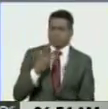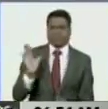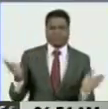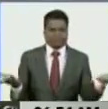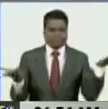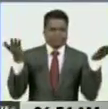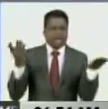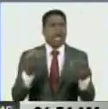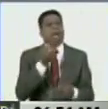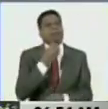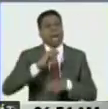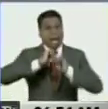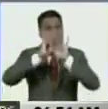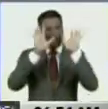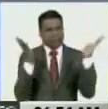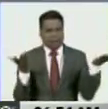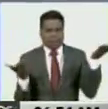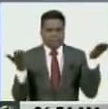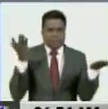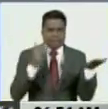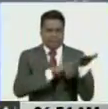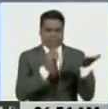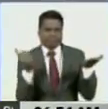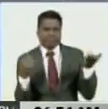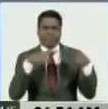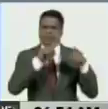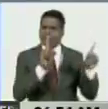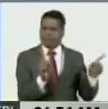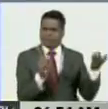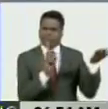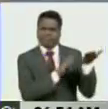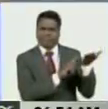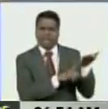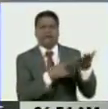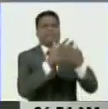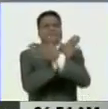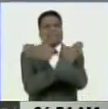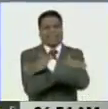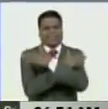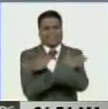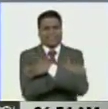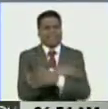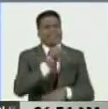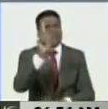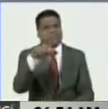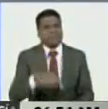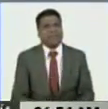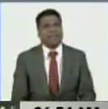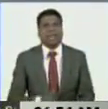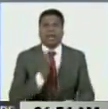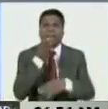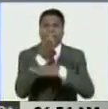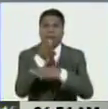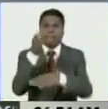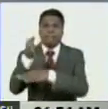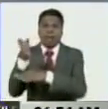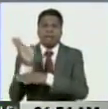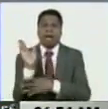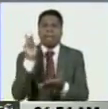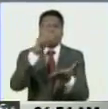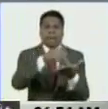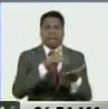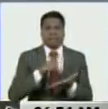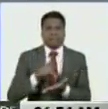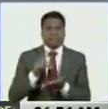ese punto, sencillamente quiero felicitar realmente que han ido a participar